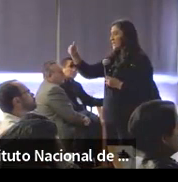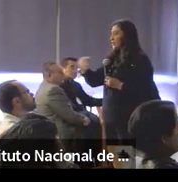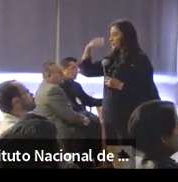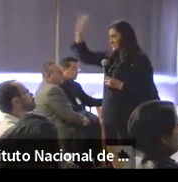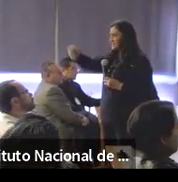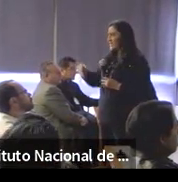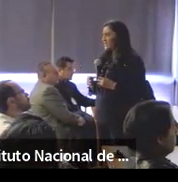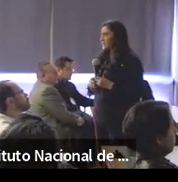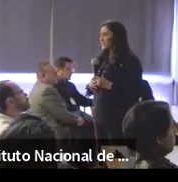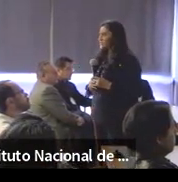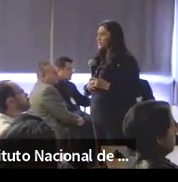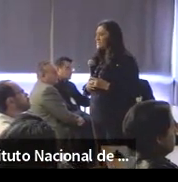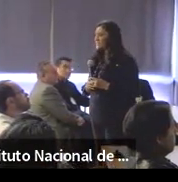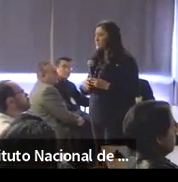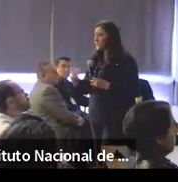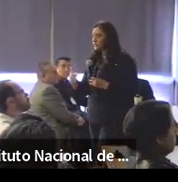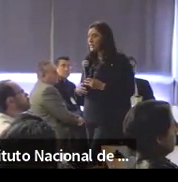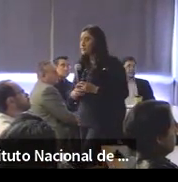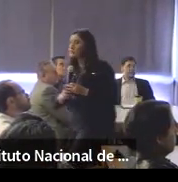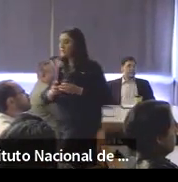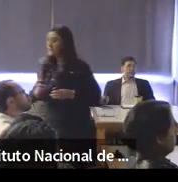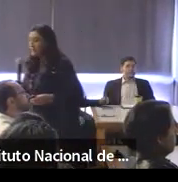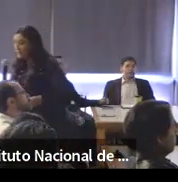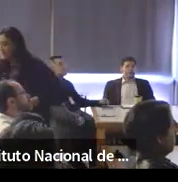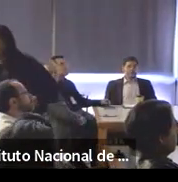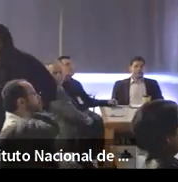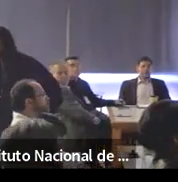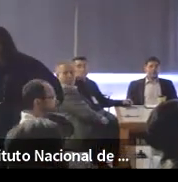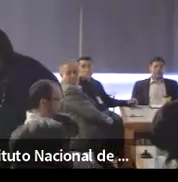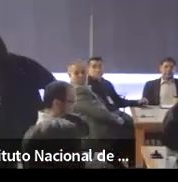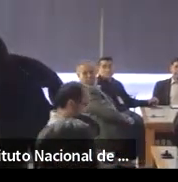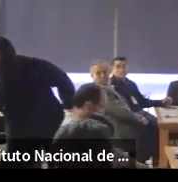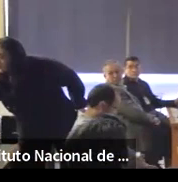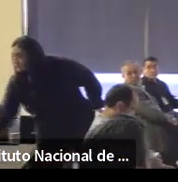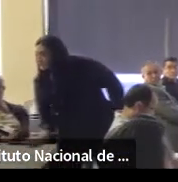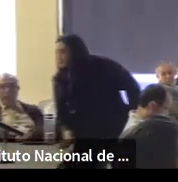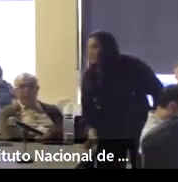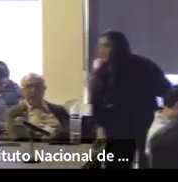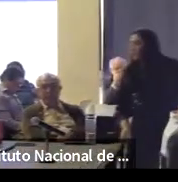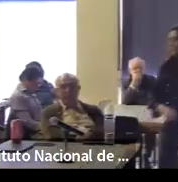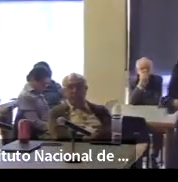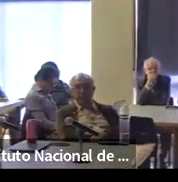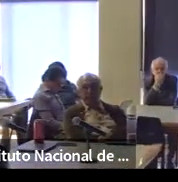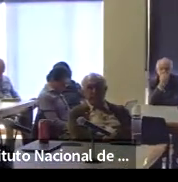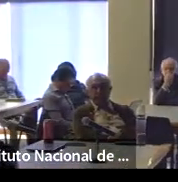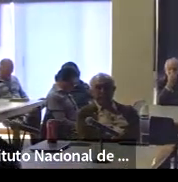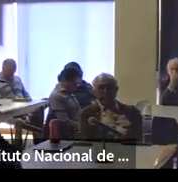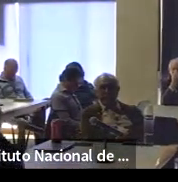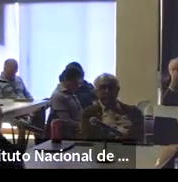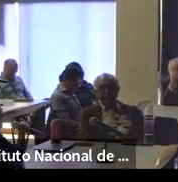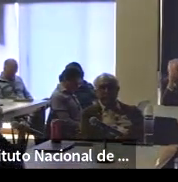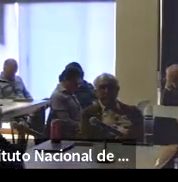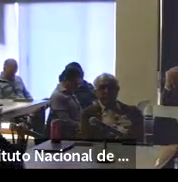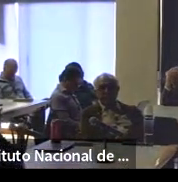Y si la rompes quizá haya consecuencias por darte un ejemplo Sí dime necesito yo yo pensaría que también hay otro